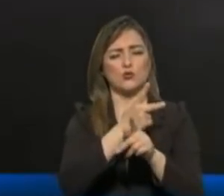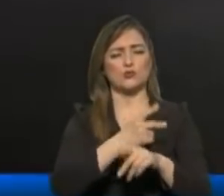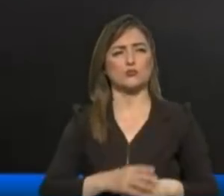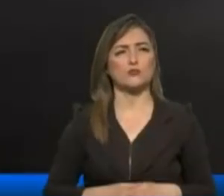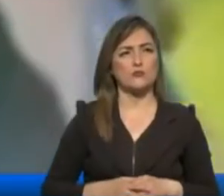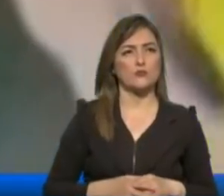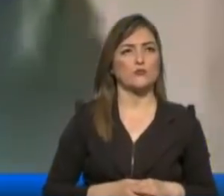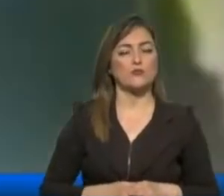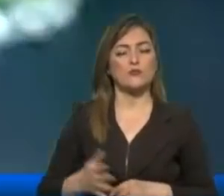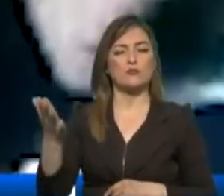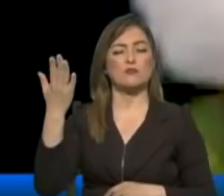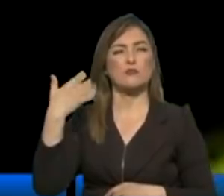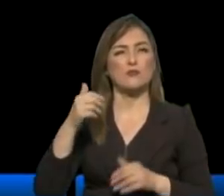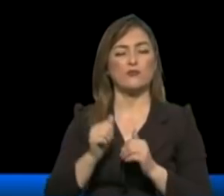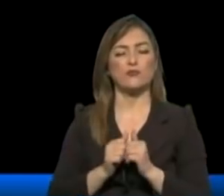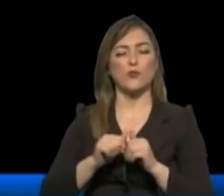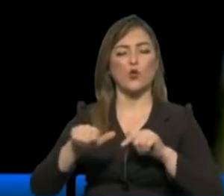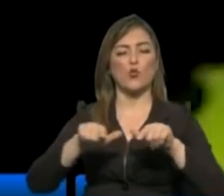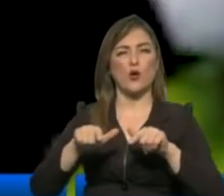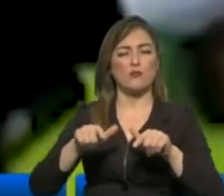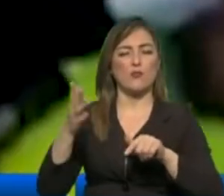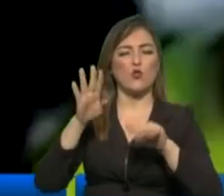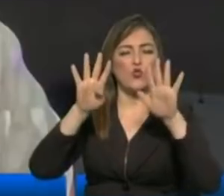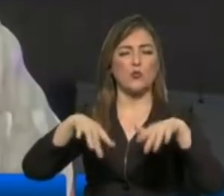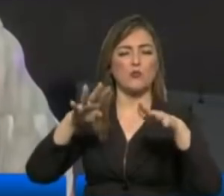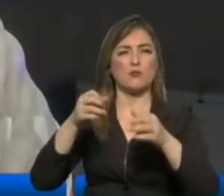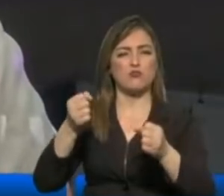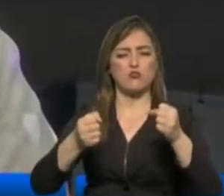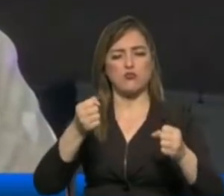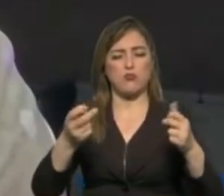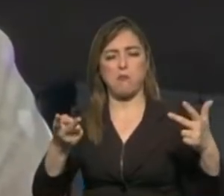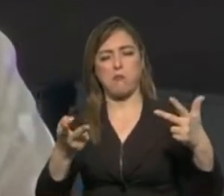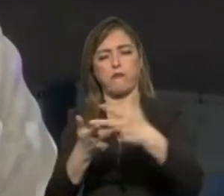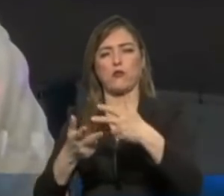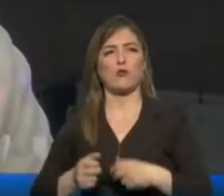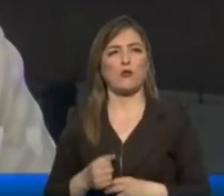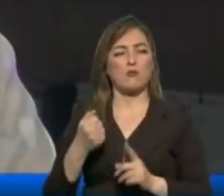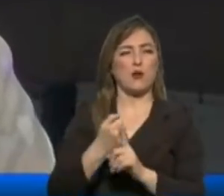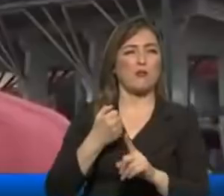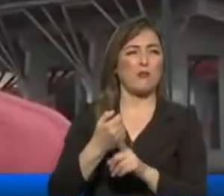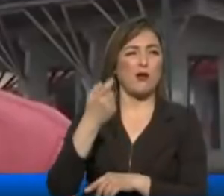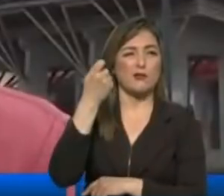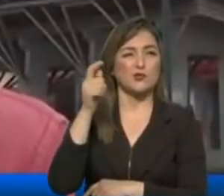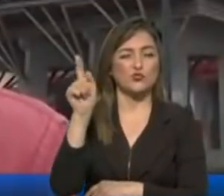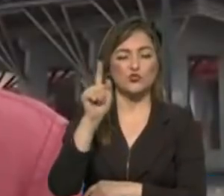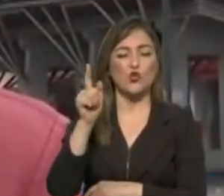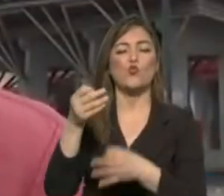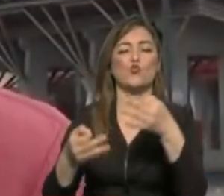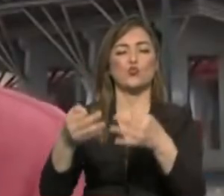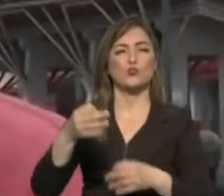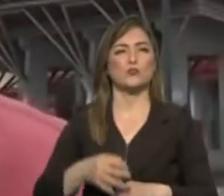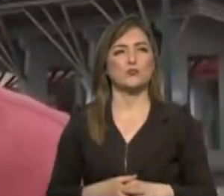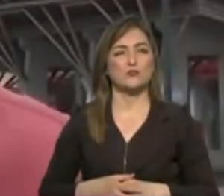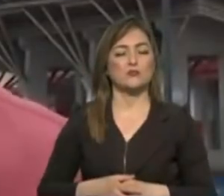de tránsito producido en la Unión de Quirindé hace 9 meses. Nosotros no estamos peleando por dinero, sino por justicia. El señor Carlos Barcia